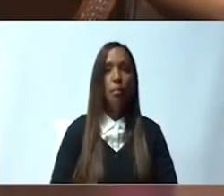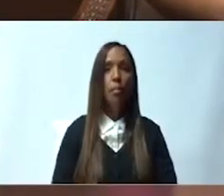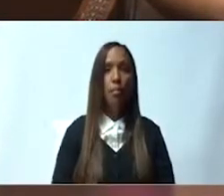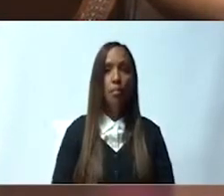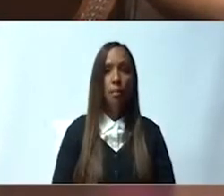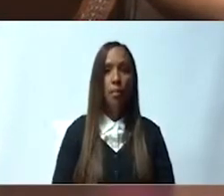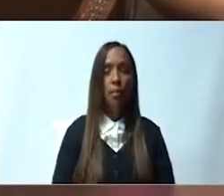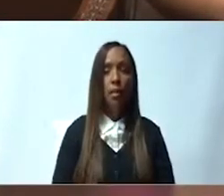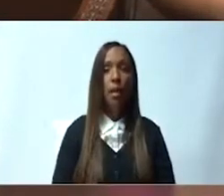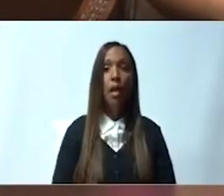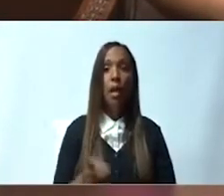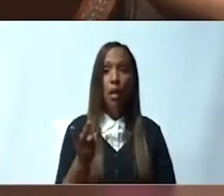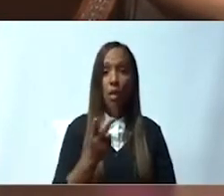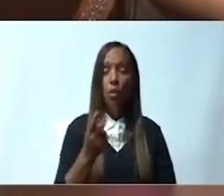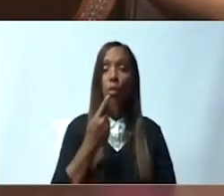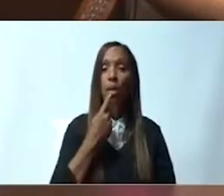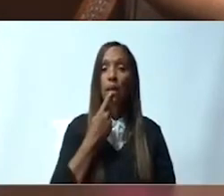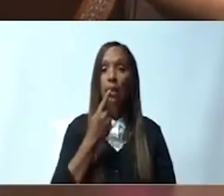logra día a día.